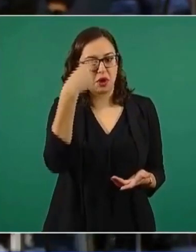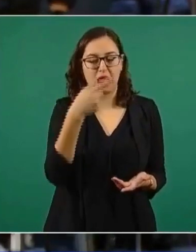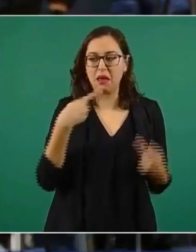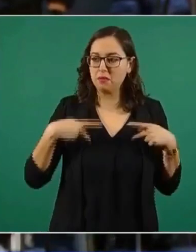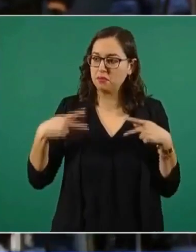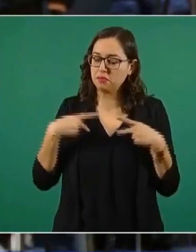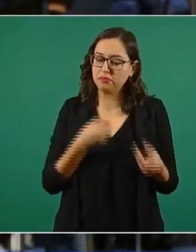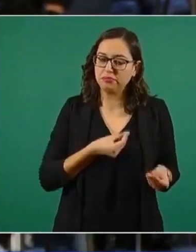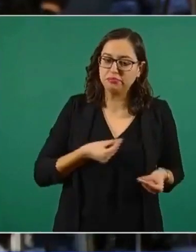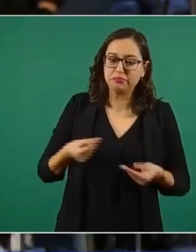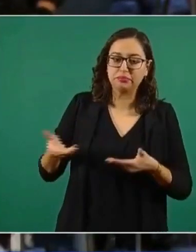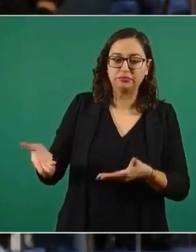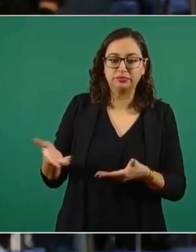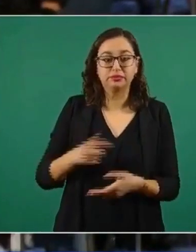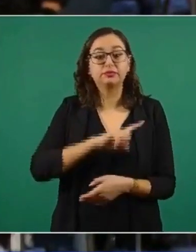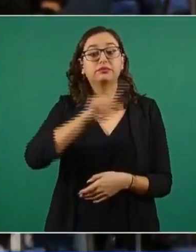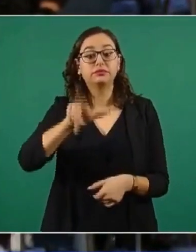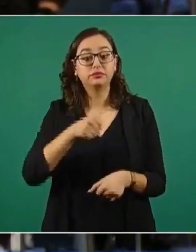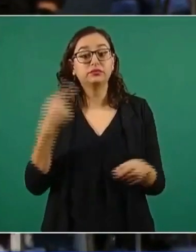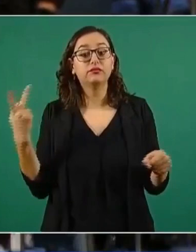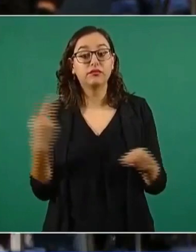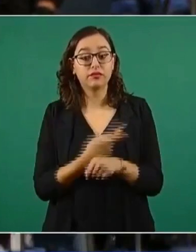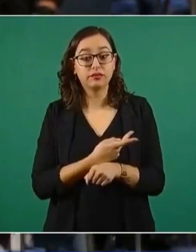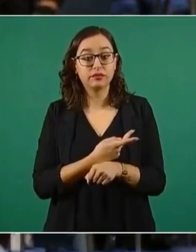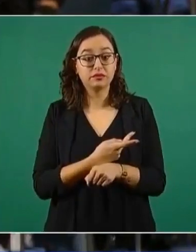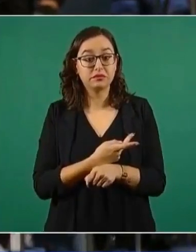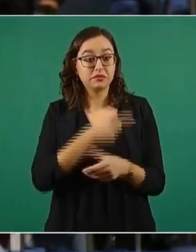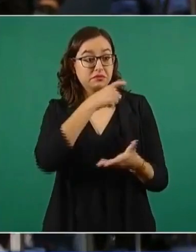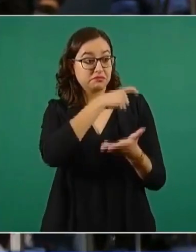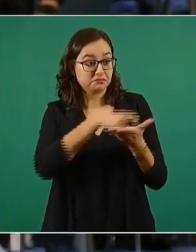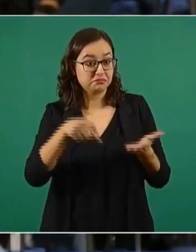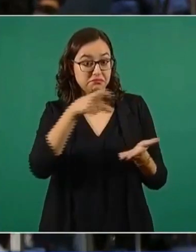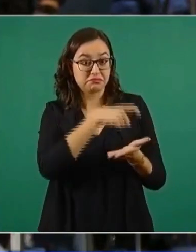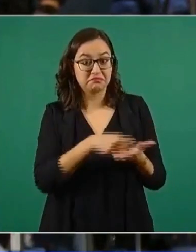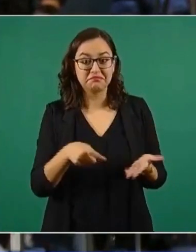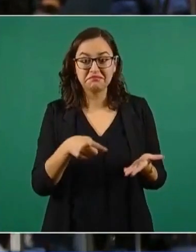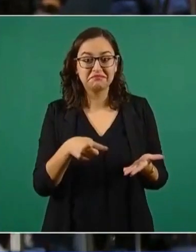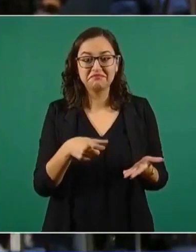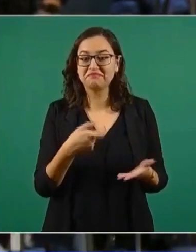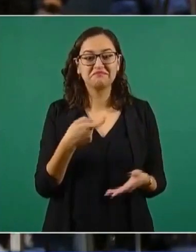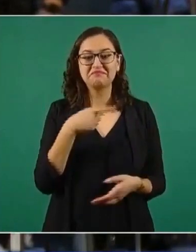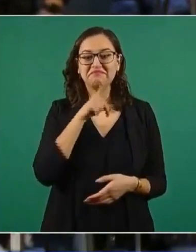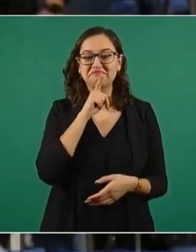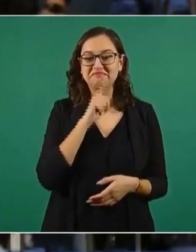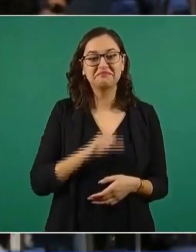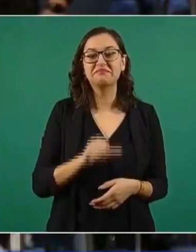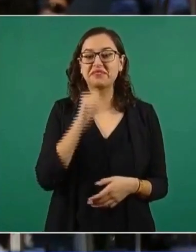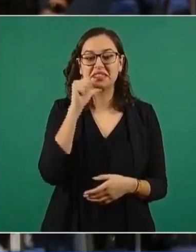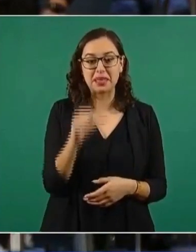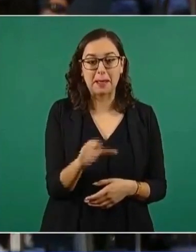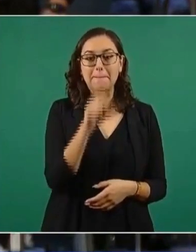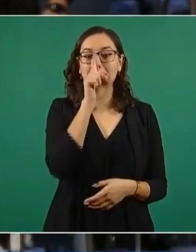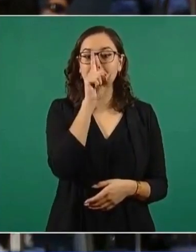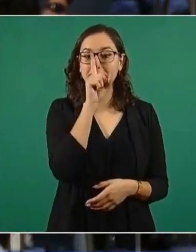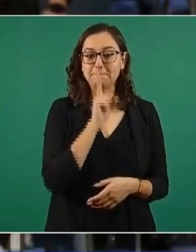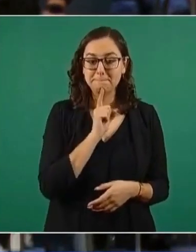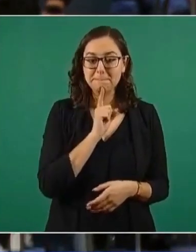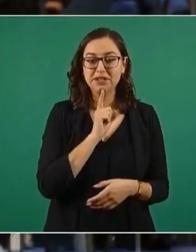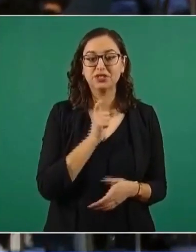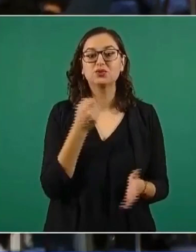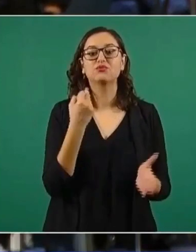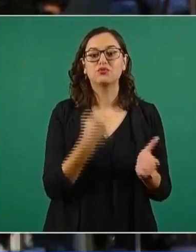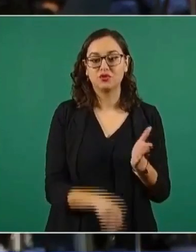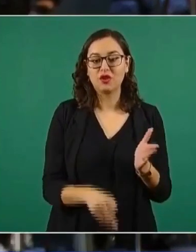derechohabientes y al final del día, por eso se tiene el desabasto de medicinas en todos o en